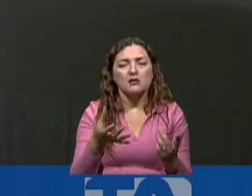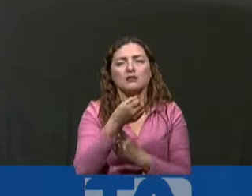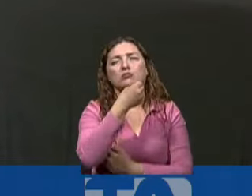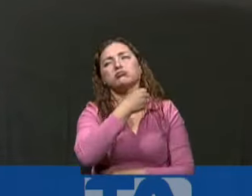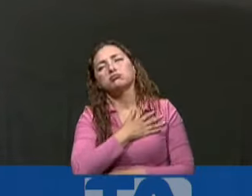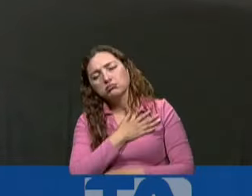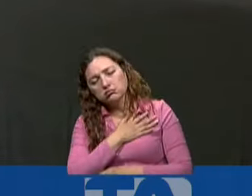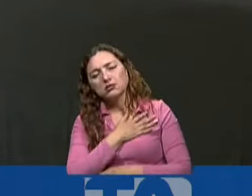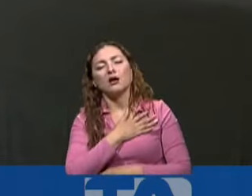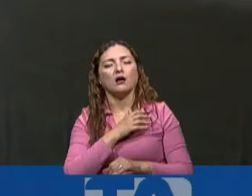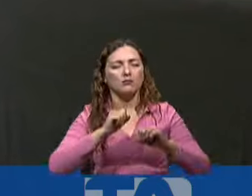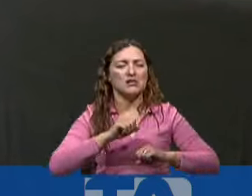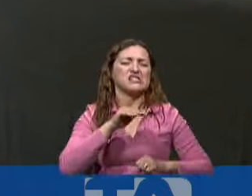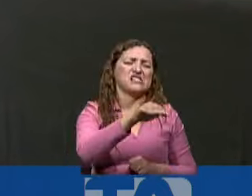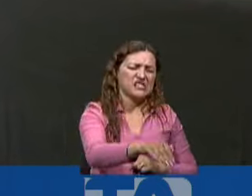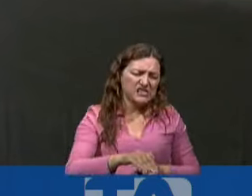logrado en base